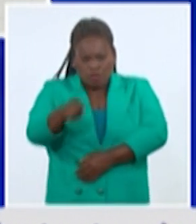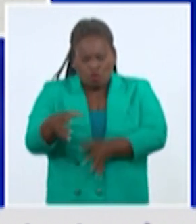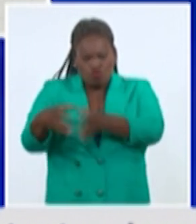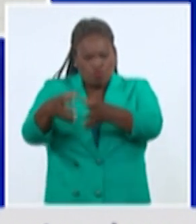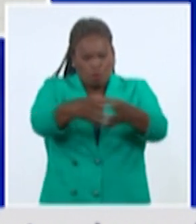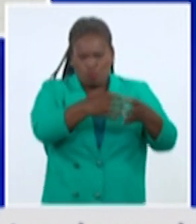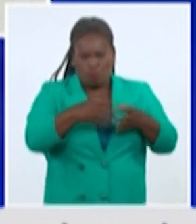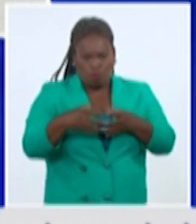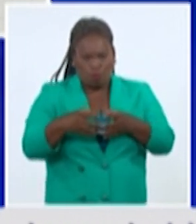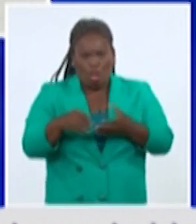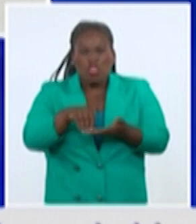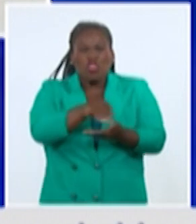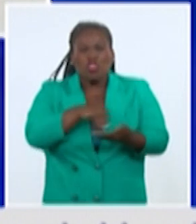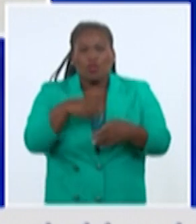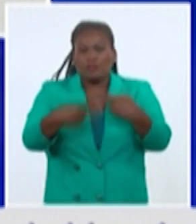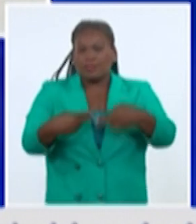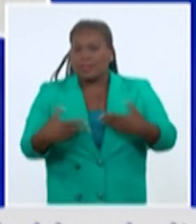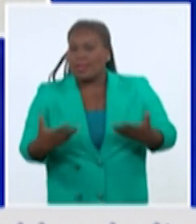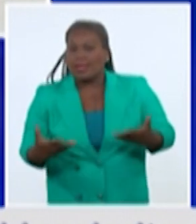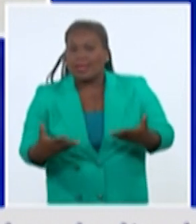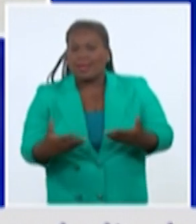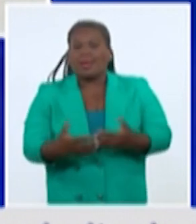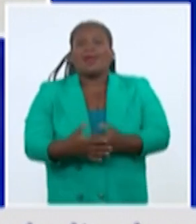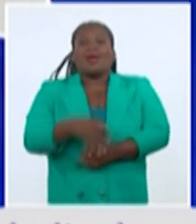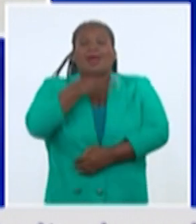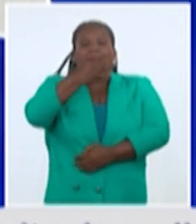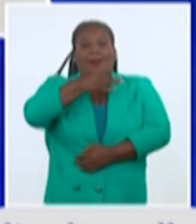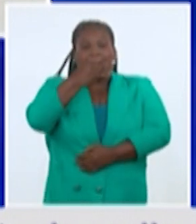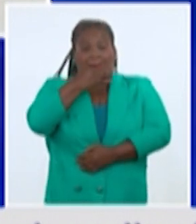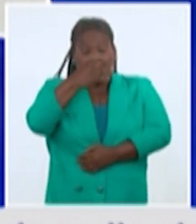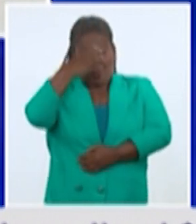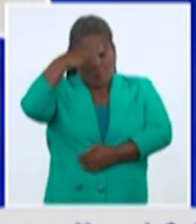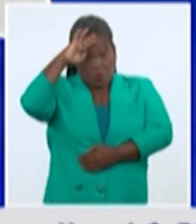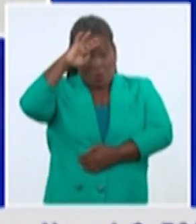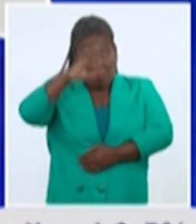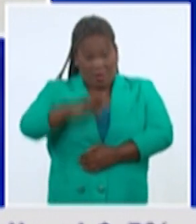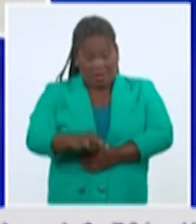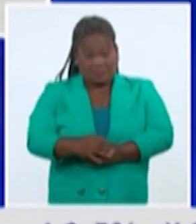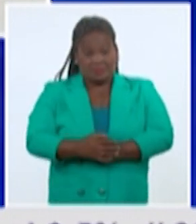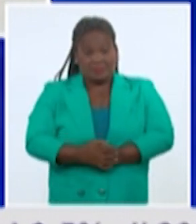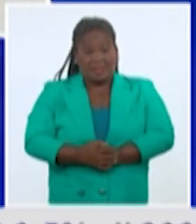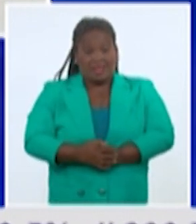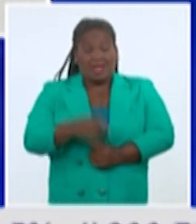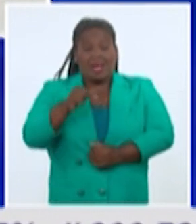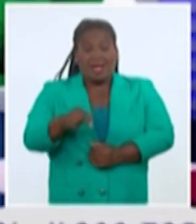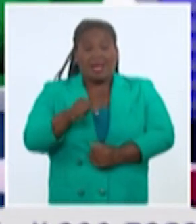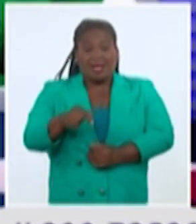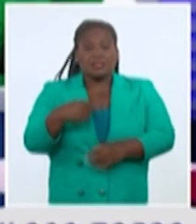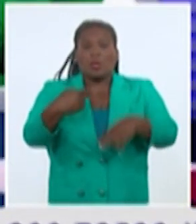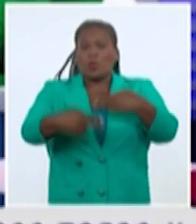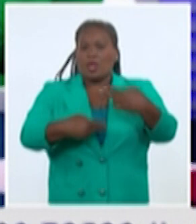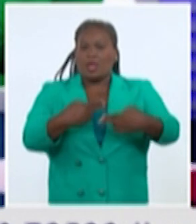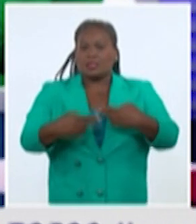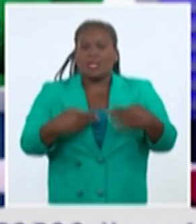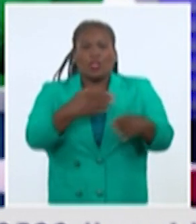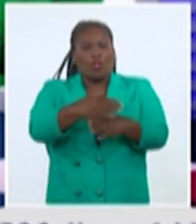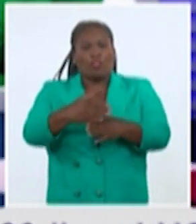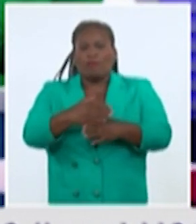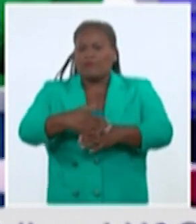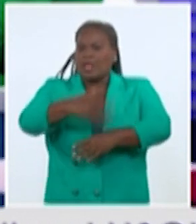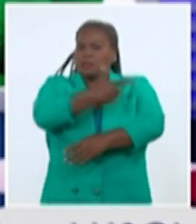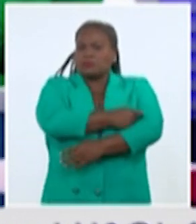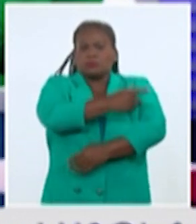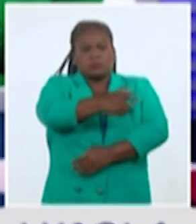se va a ejecutar? Como hemos hecho referencia, el país ha estado ejecutando diferentes intervenciones en